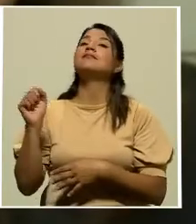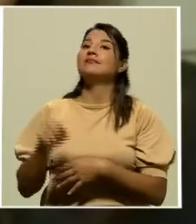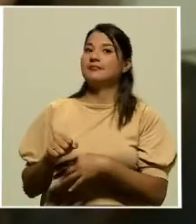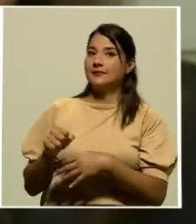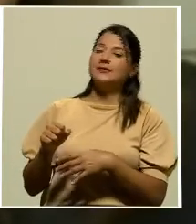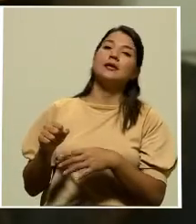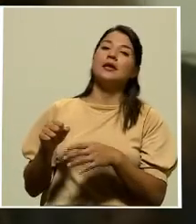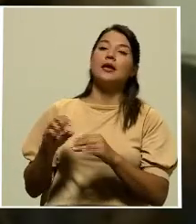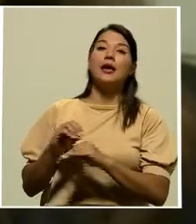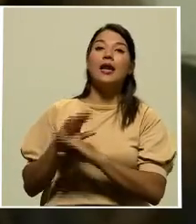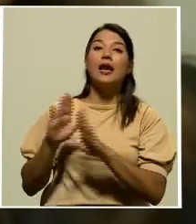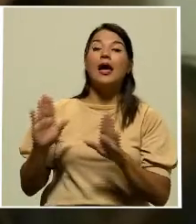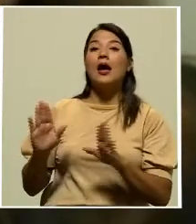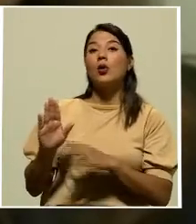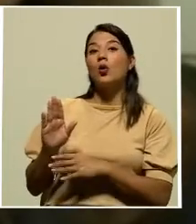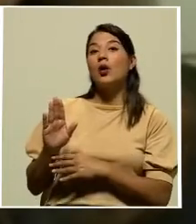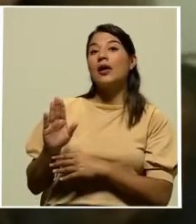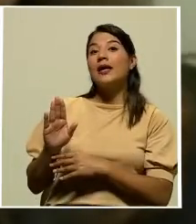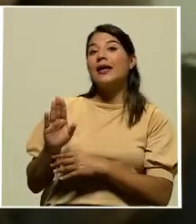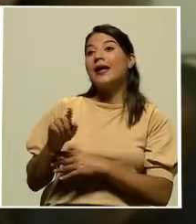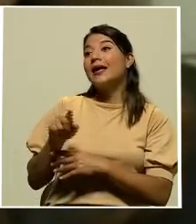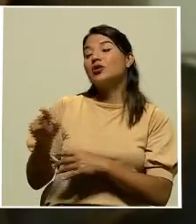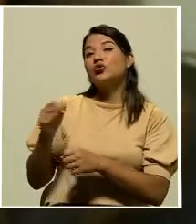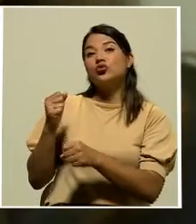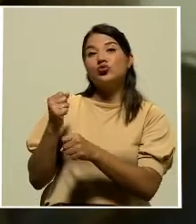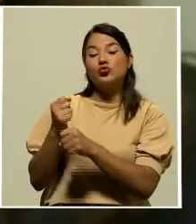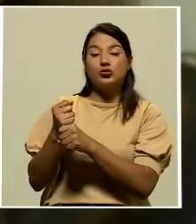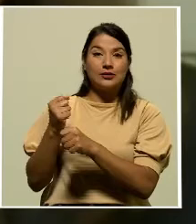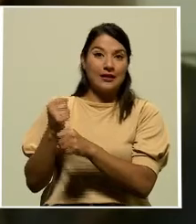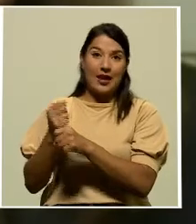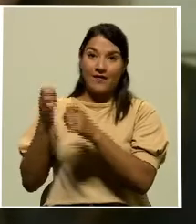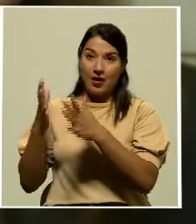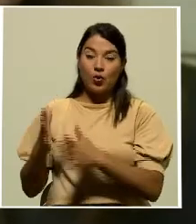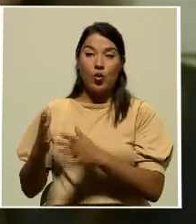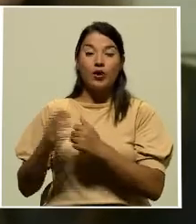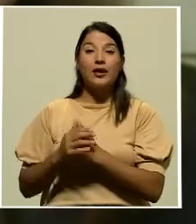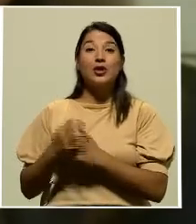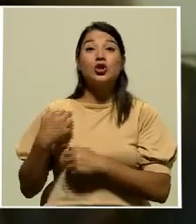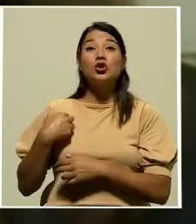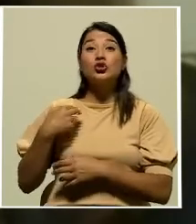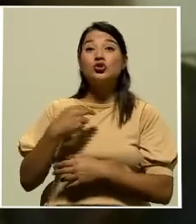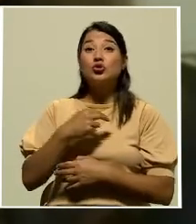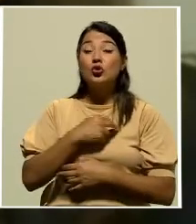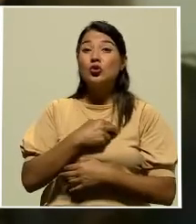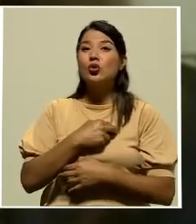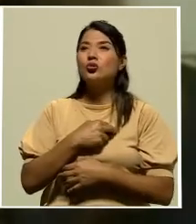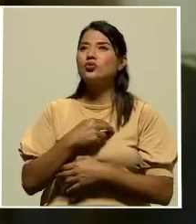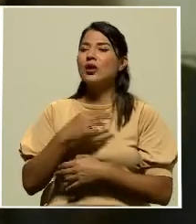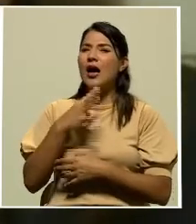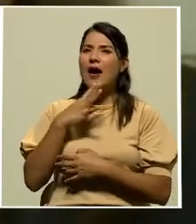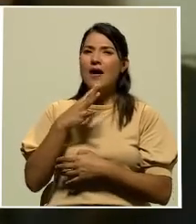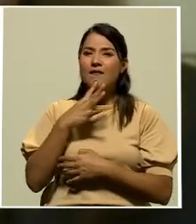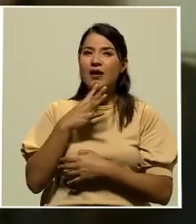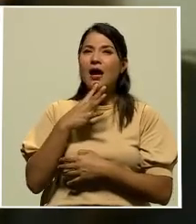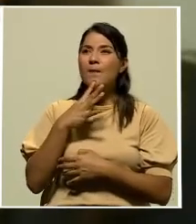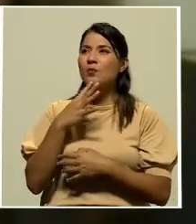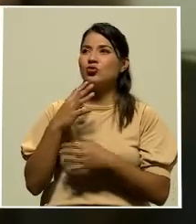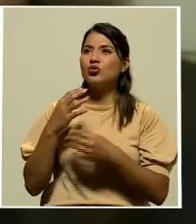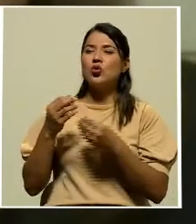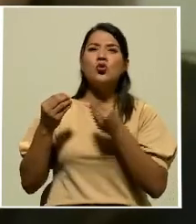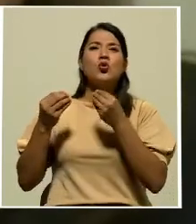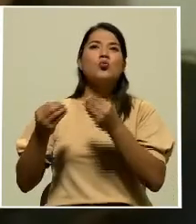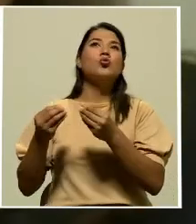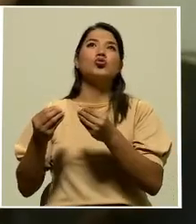Totalmente. Son los trabajadores sociales, ¿no? Las personas, estamos hablando de brecha digital, un mundo virtual, yo estoy